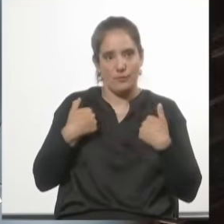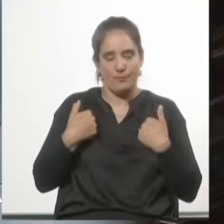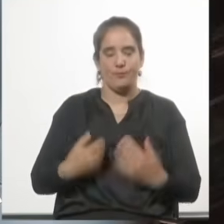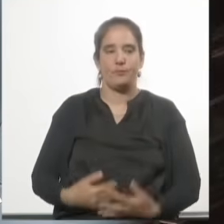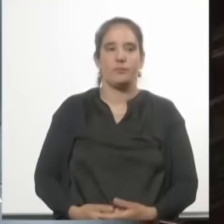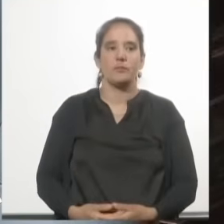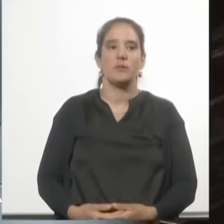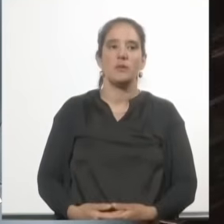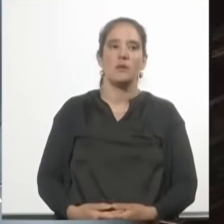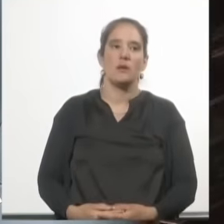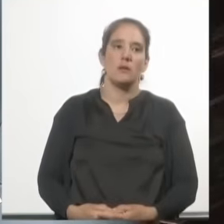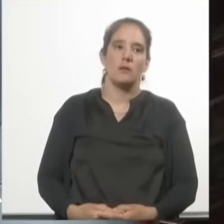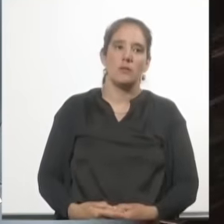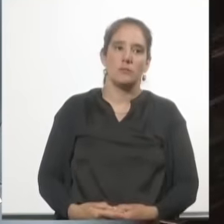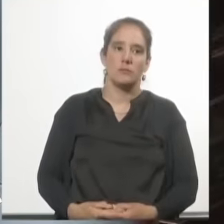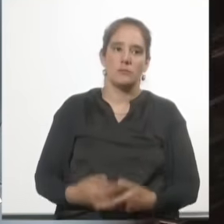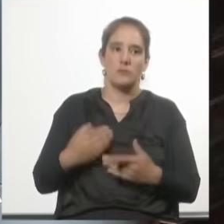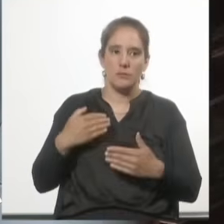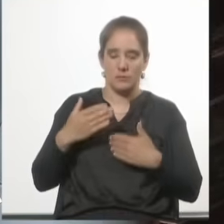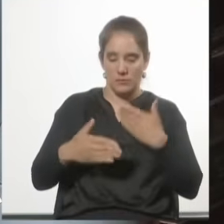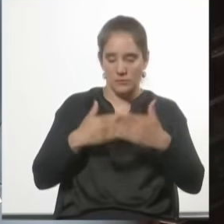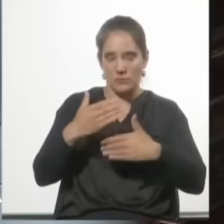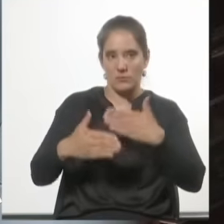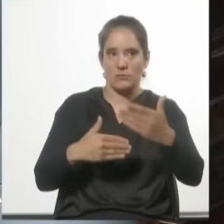En el proceso inicial,